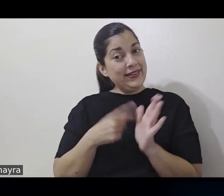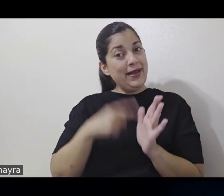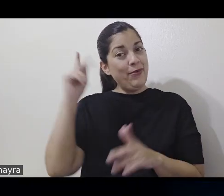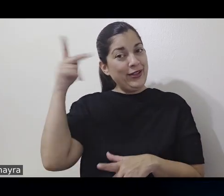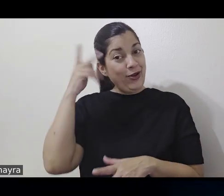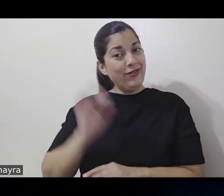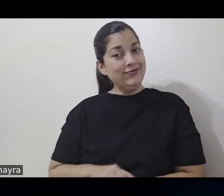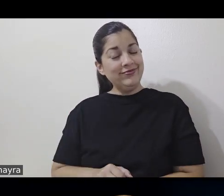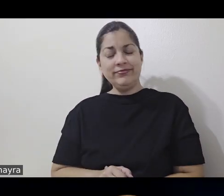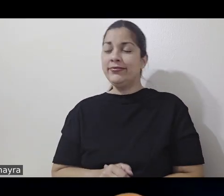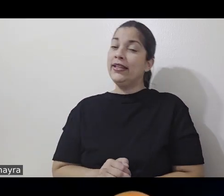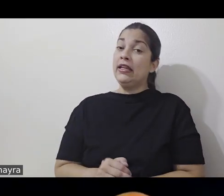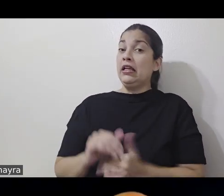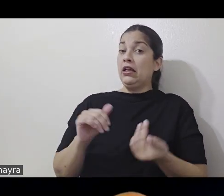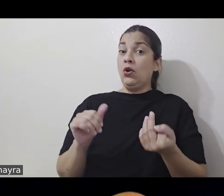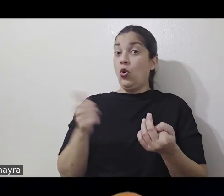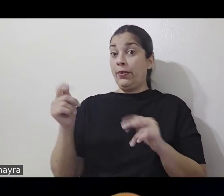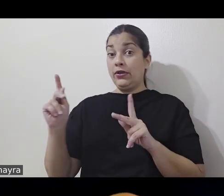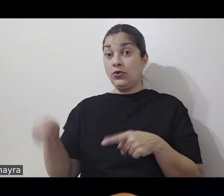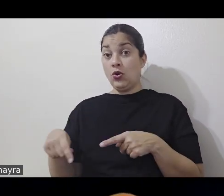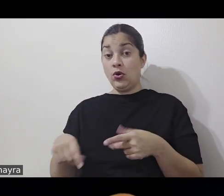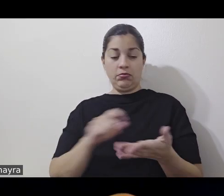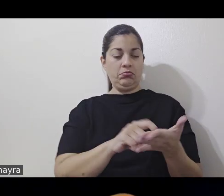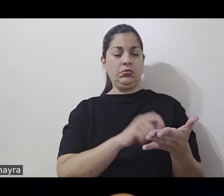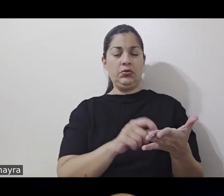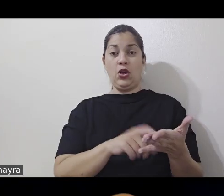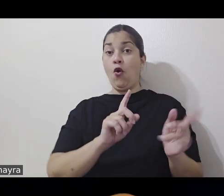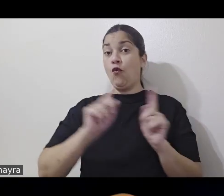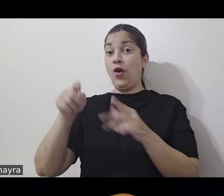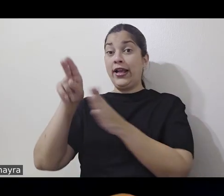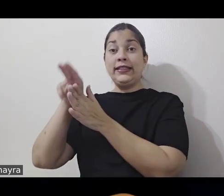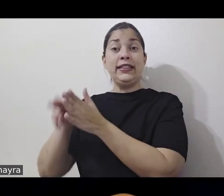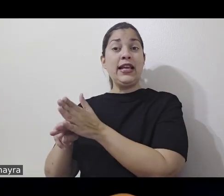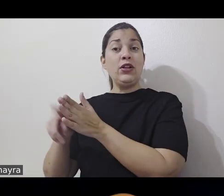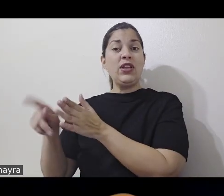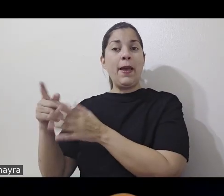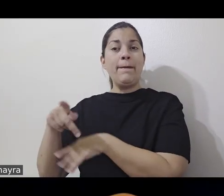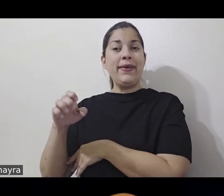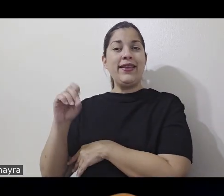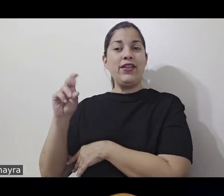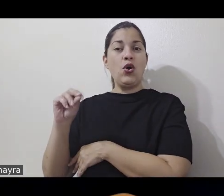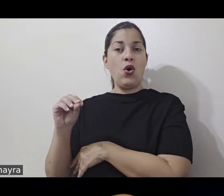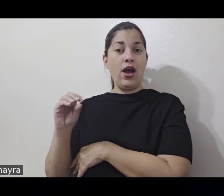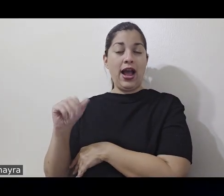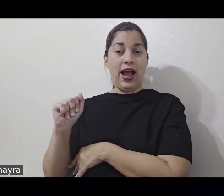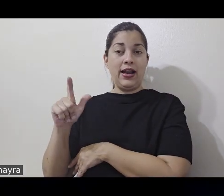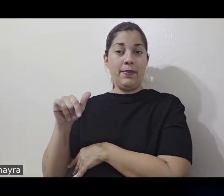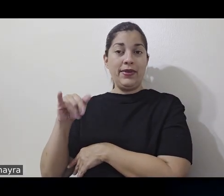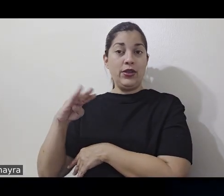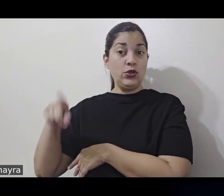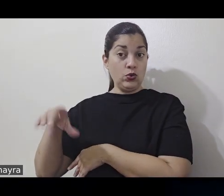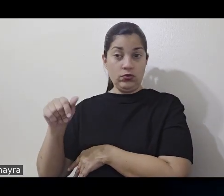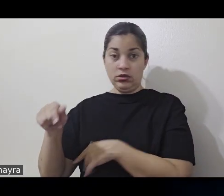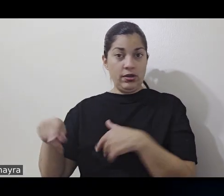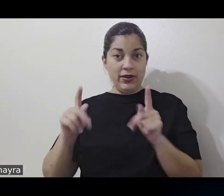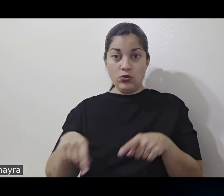ocasión tuve con otra persona que la pusieron que fue al entierro de Pedro Albizu Campos. Y esa persona no fue